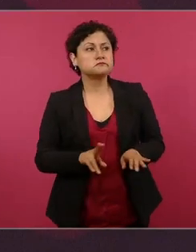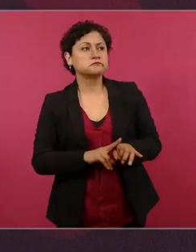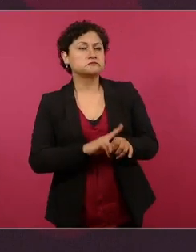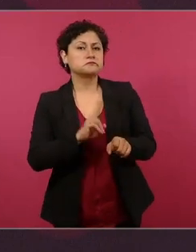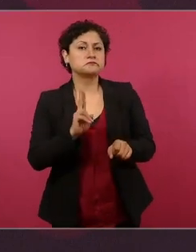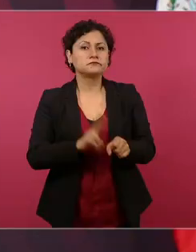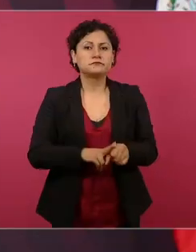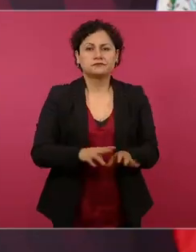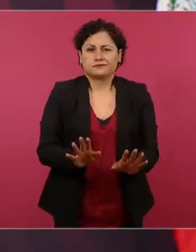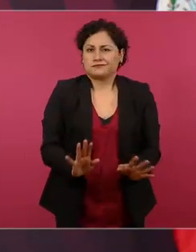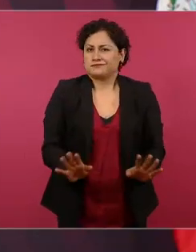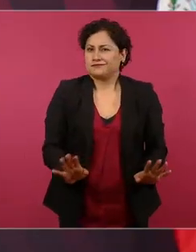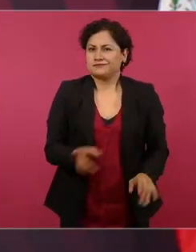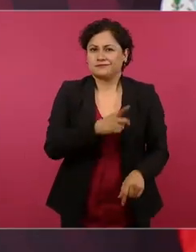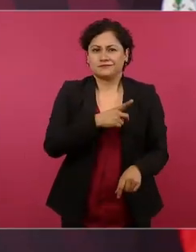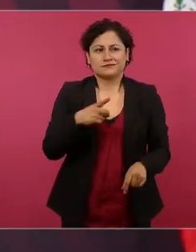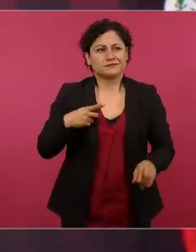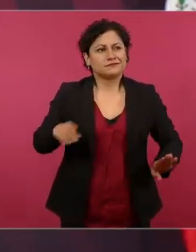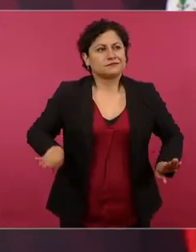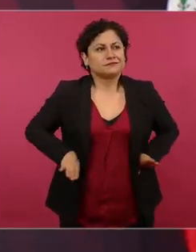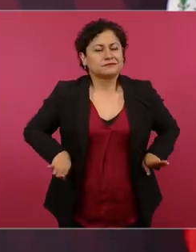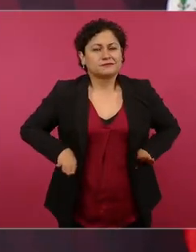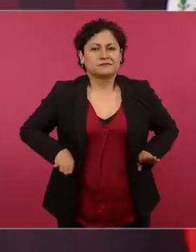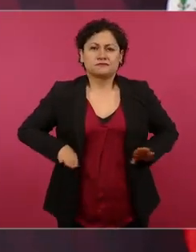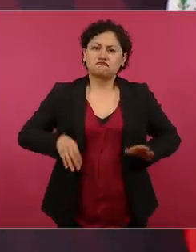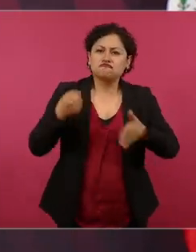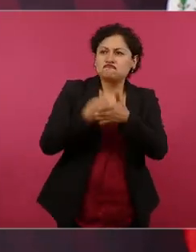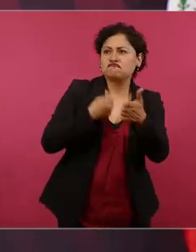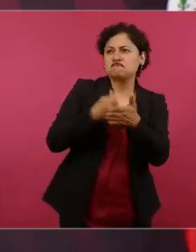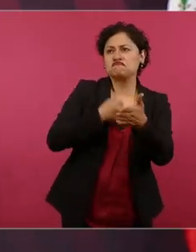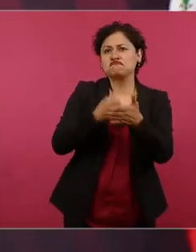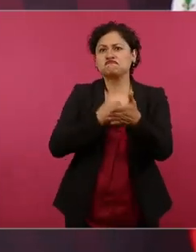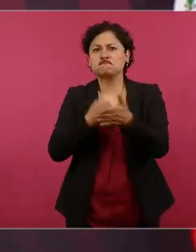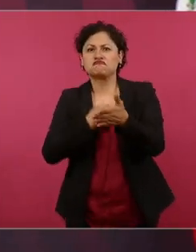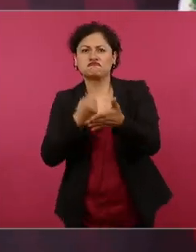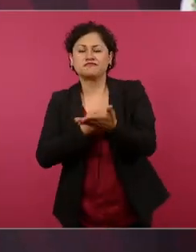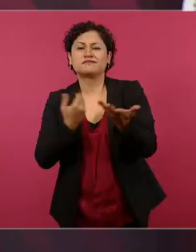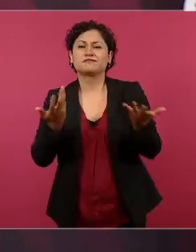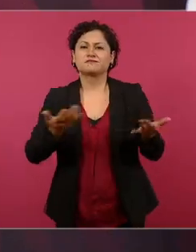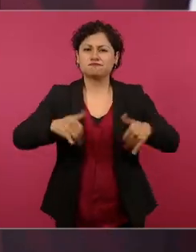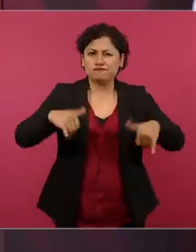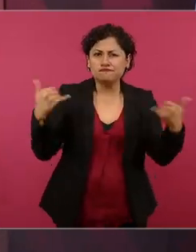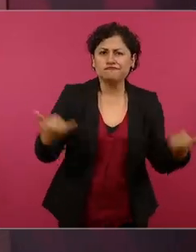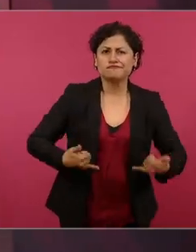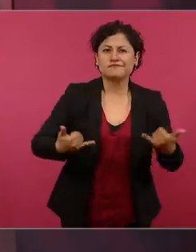El conservadurismo, como su nombre lo indica, es conservar.